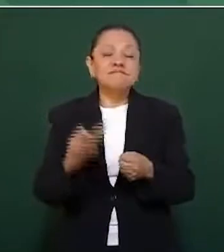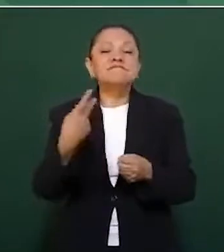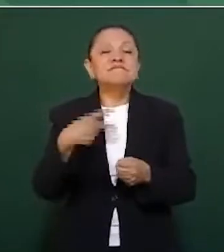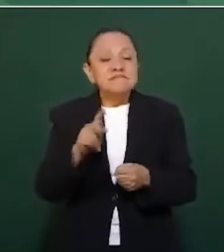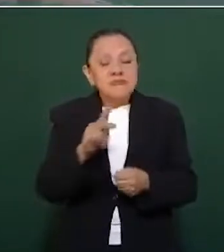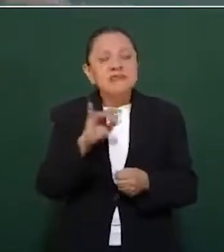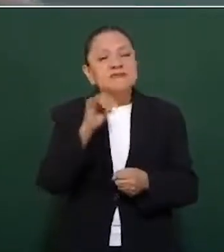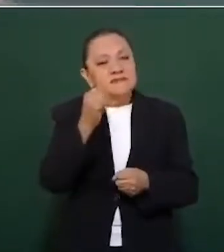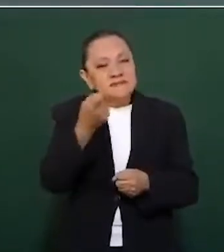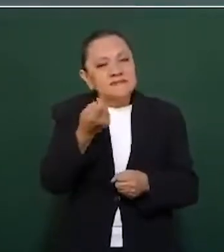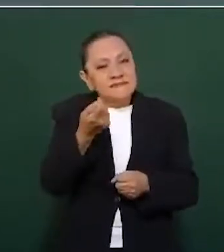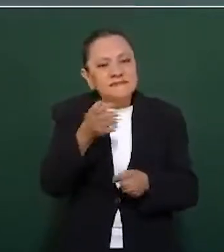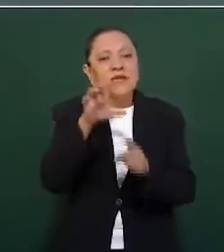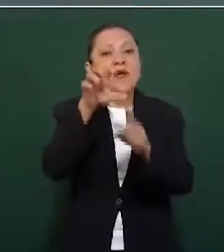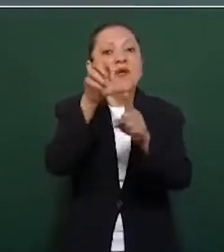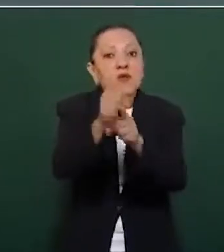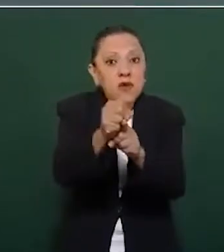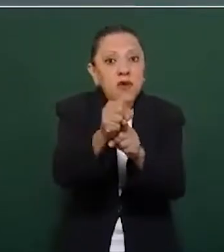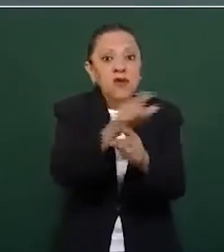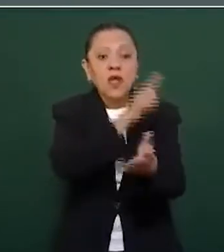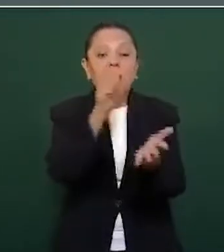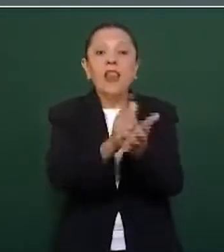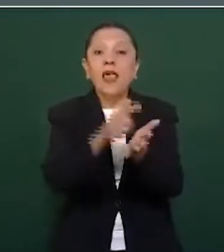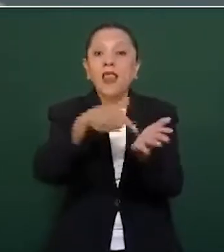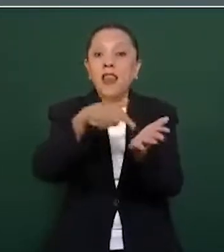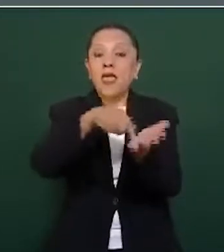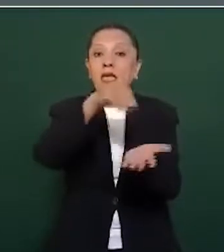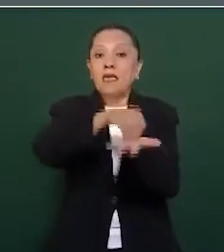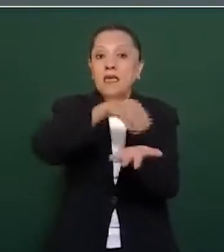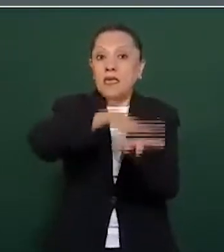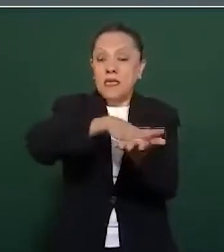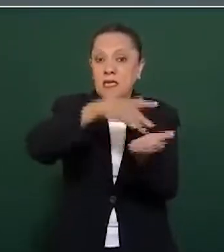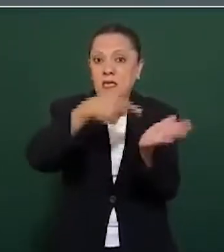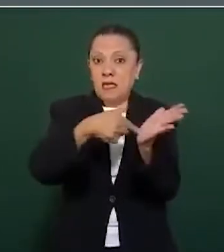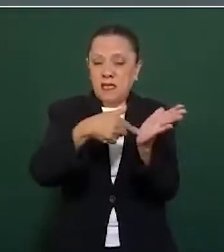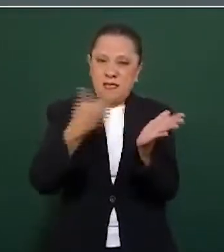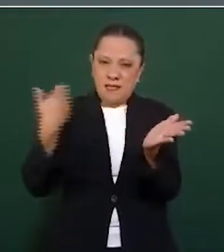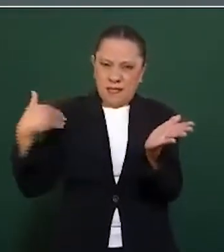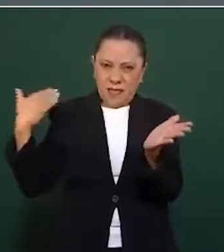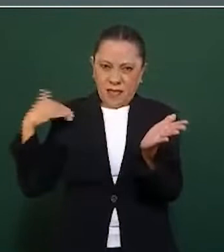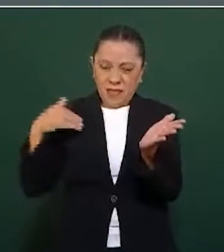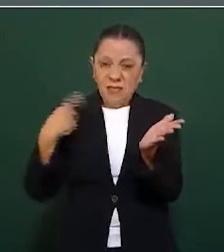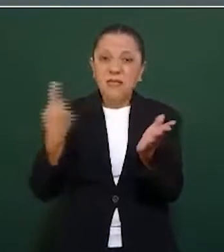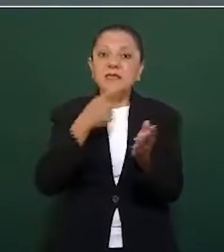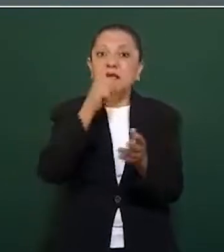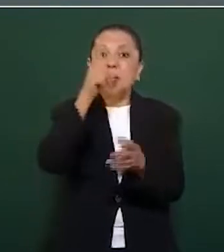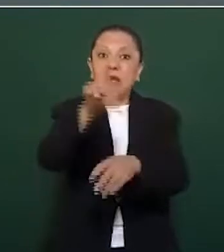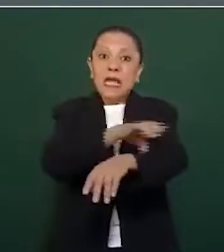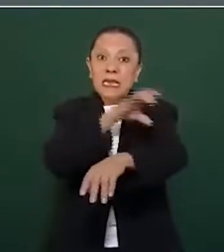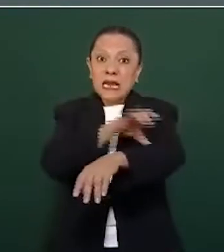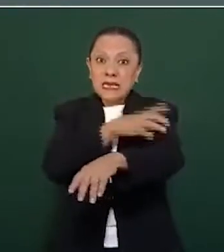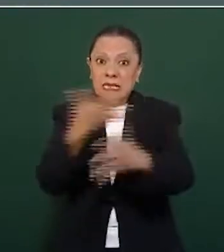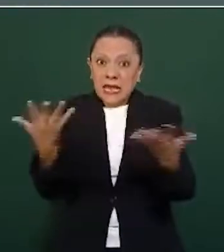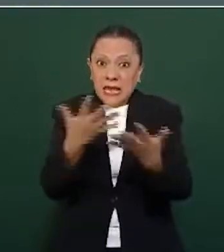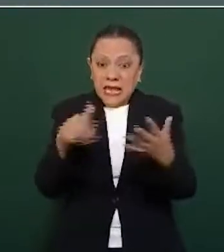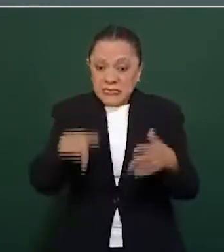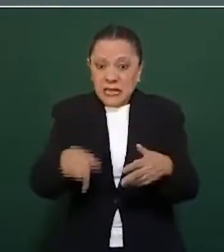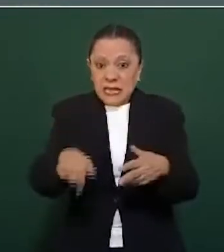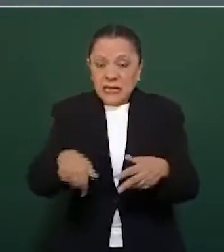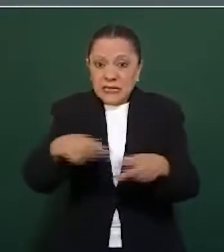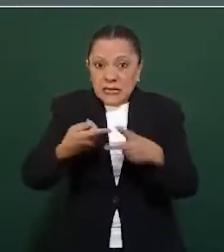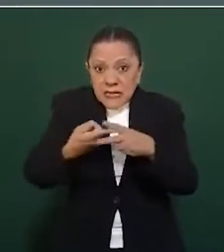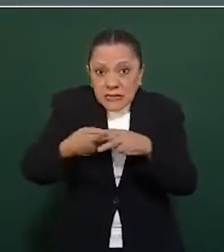ley se estableciera que la energía que se produce en